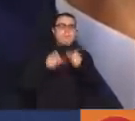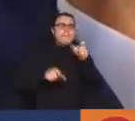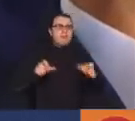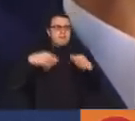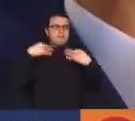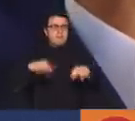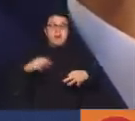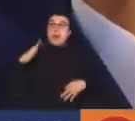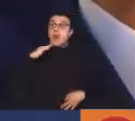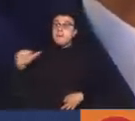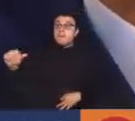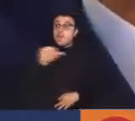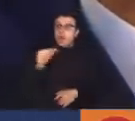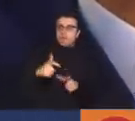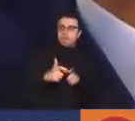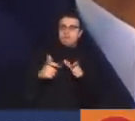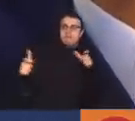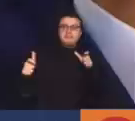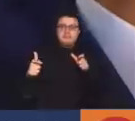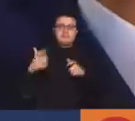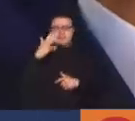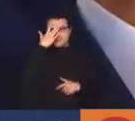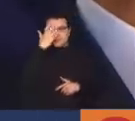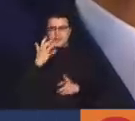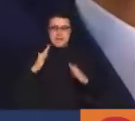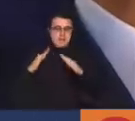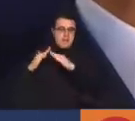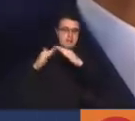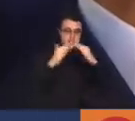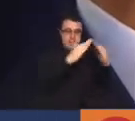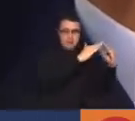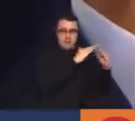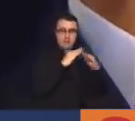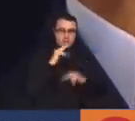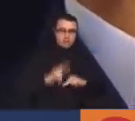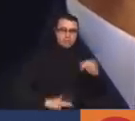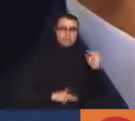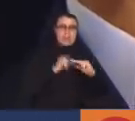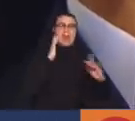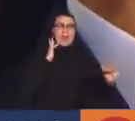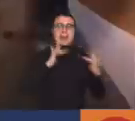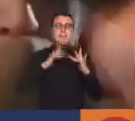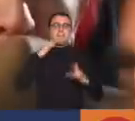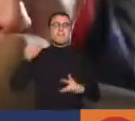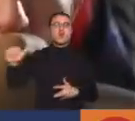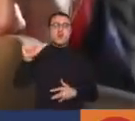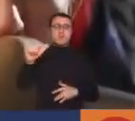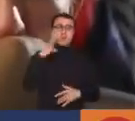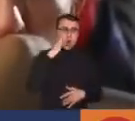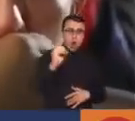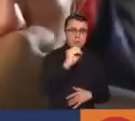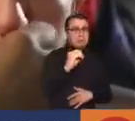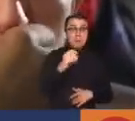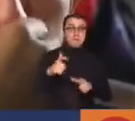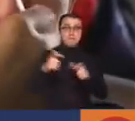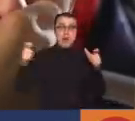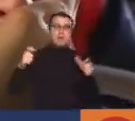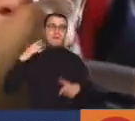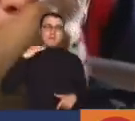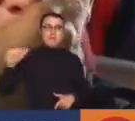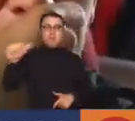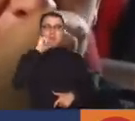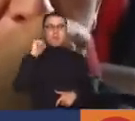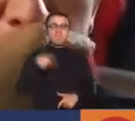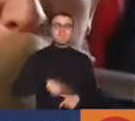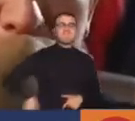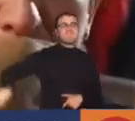en general las construcciones de vivienda tienen que ver más con la mujer que con el hombre. Y eso